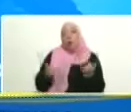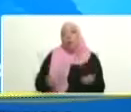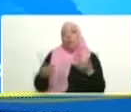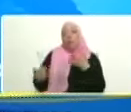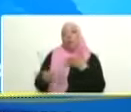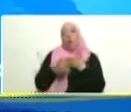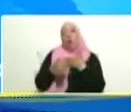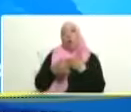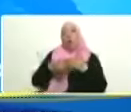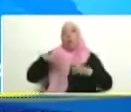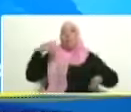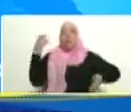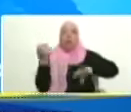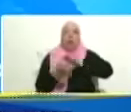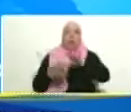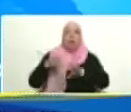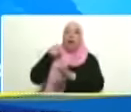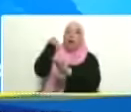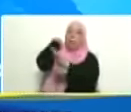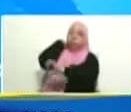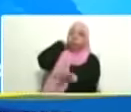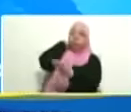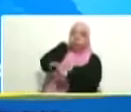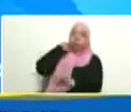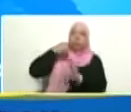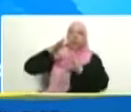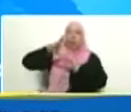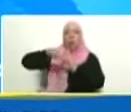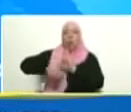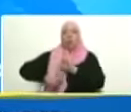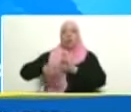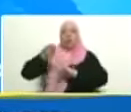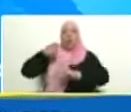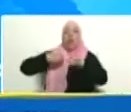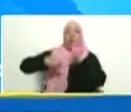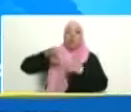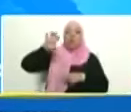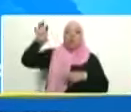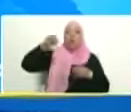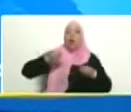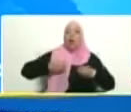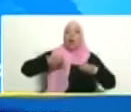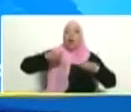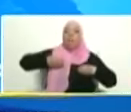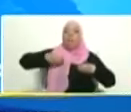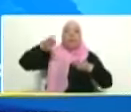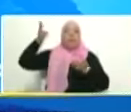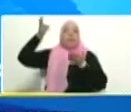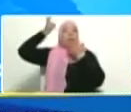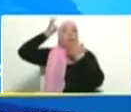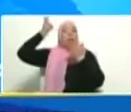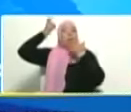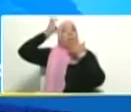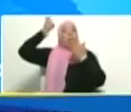el crimen, contra el delito, contra los enemigos de la patria. ¡Que viva el gran cacique Huaycaipuro!